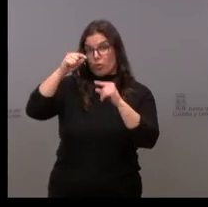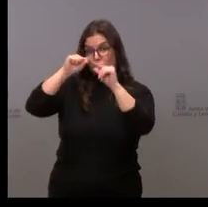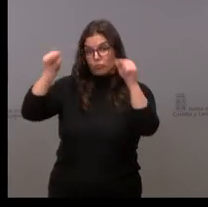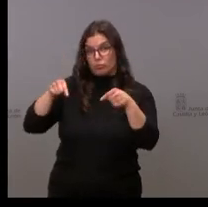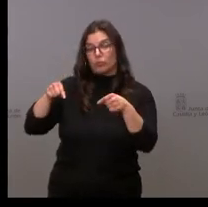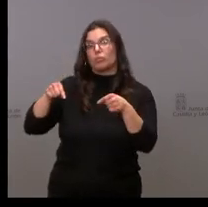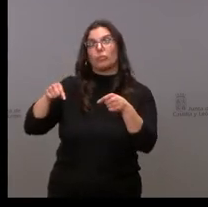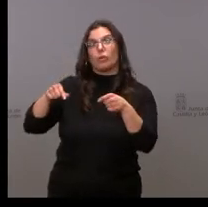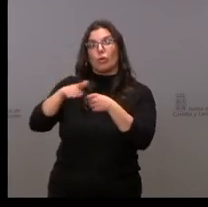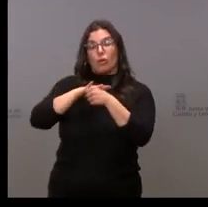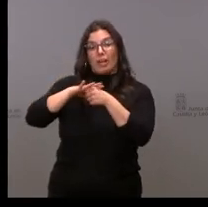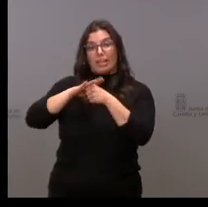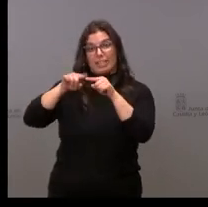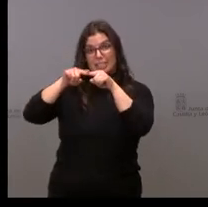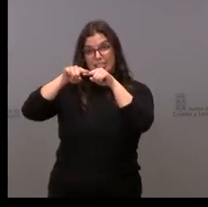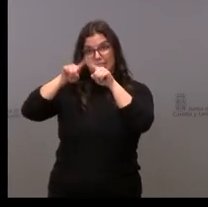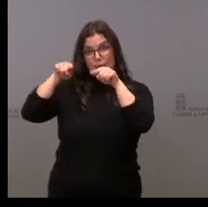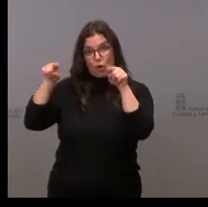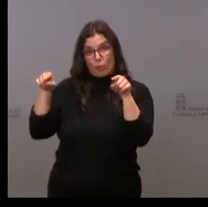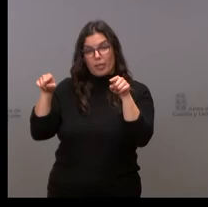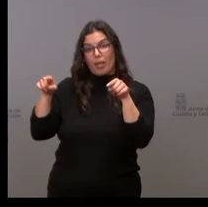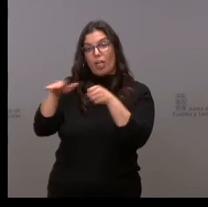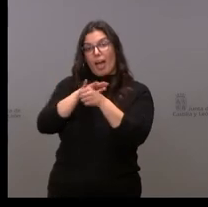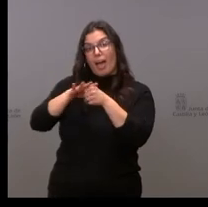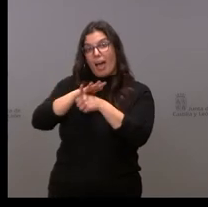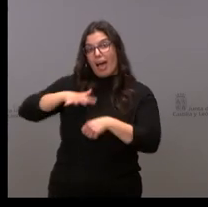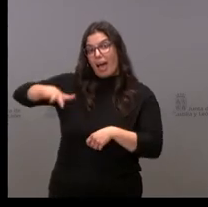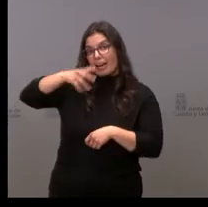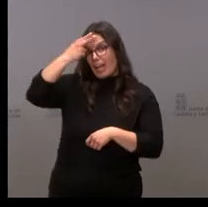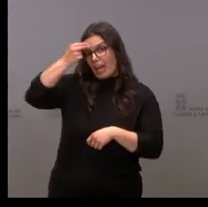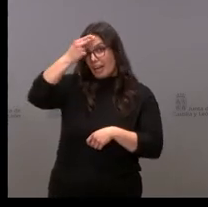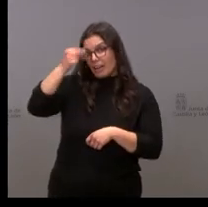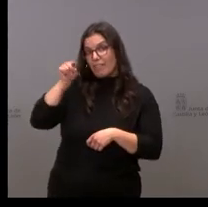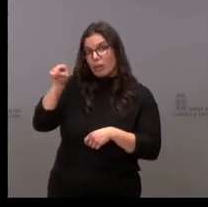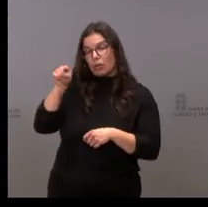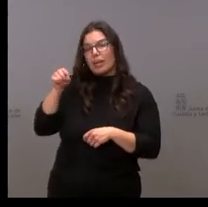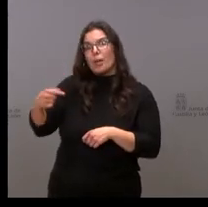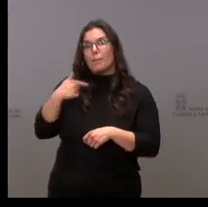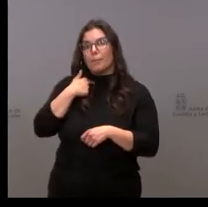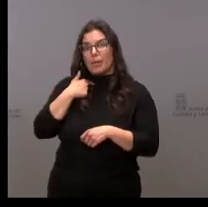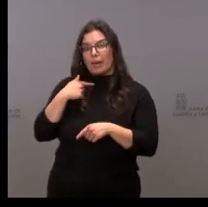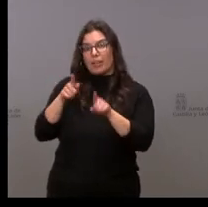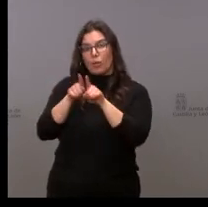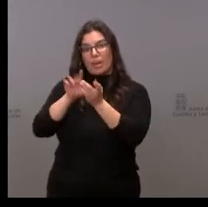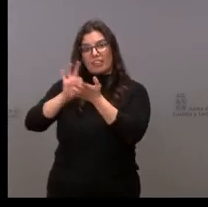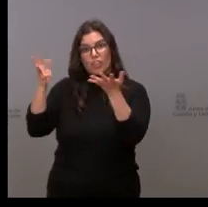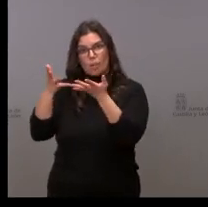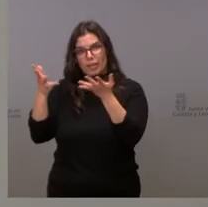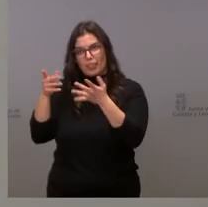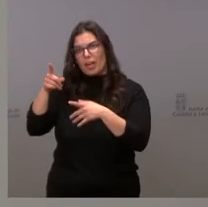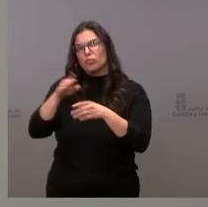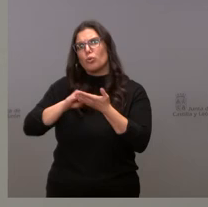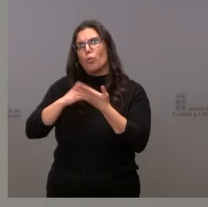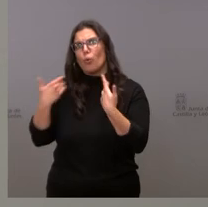arévalo se queden sin servicio de ambulancias de emergencia como ha denunciado el partido socialista gracias en